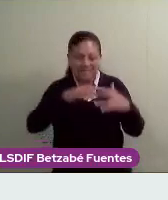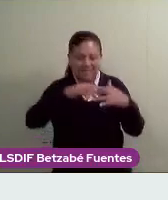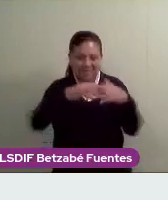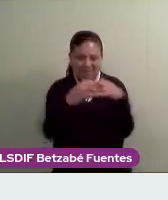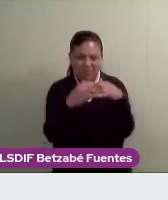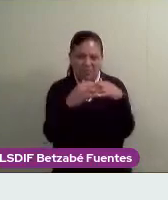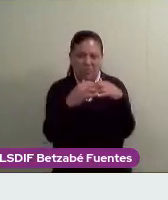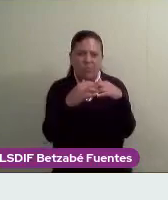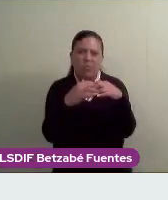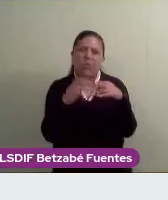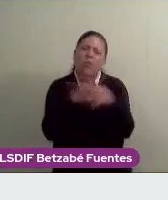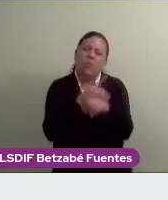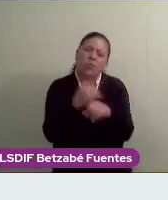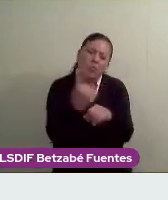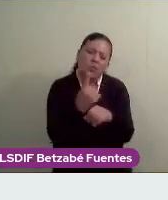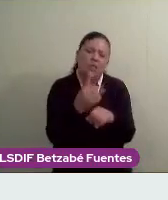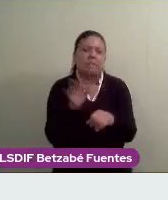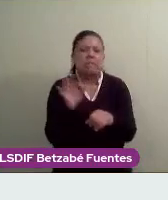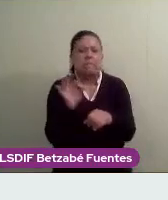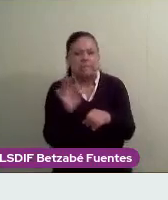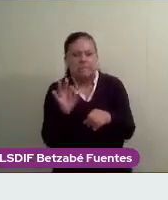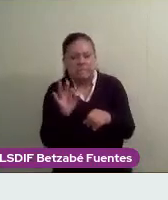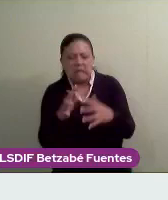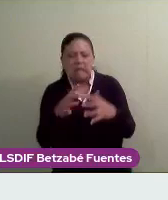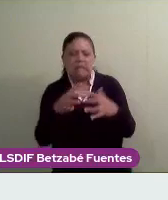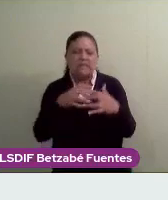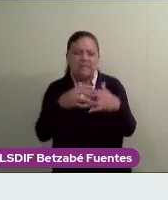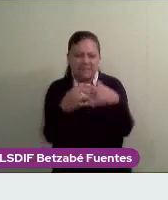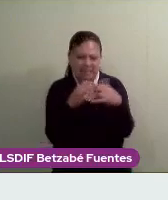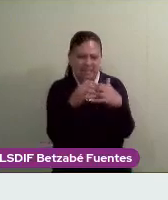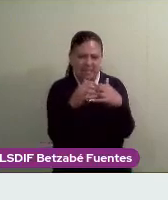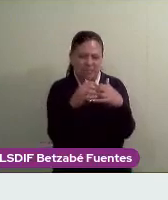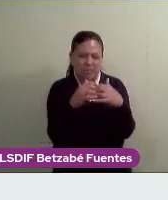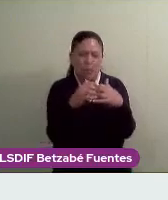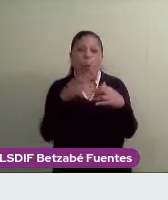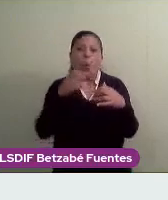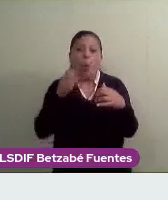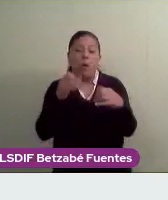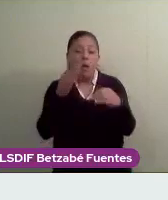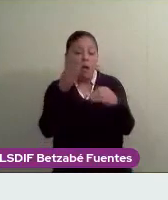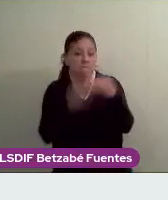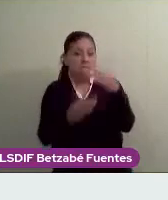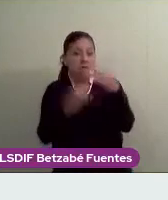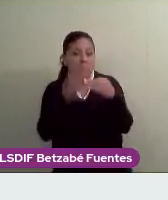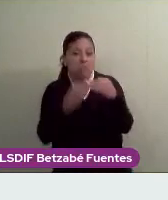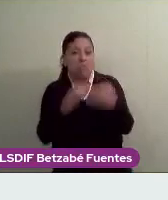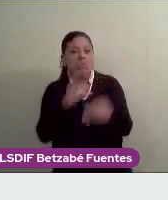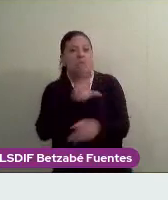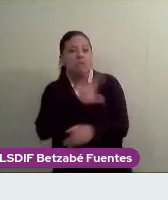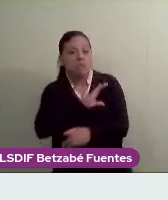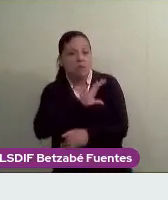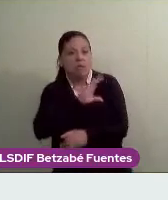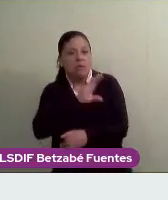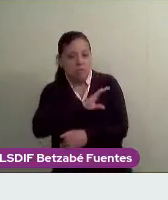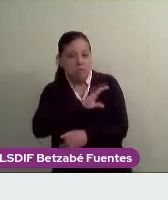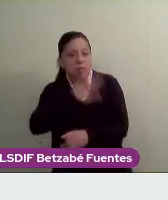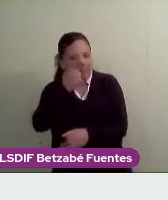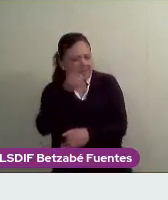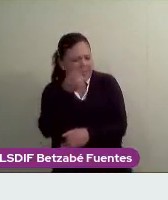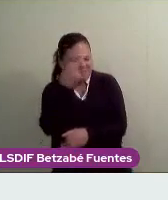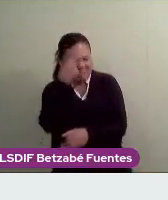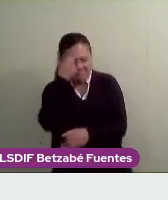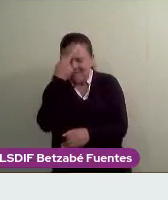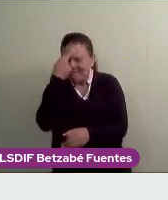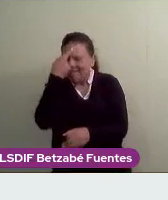sea el proceso cerebral orgánico o hasta la carencia afectiva, recuerden que se va desarrollando el cerebro a lo largo de todos